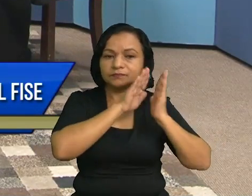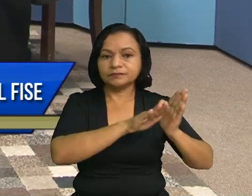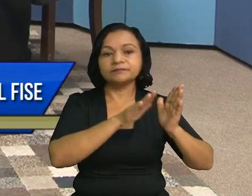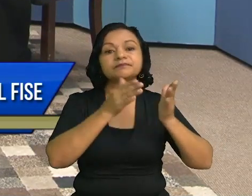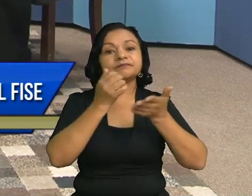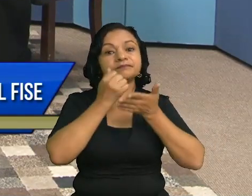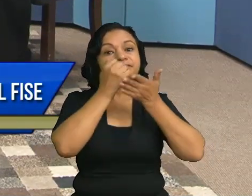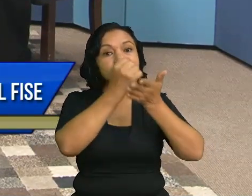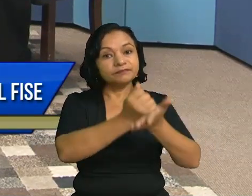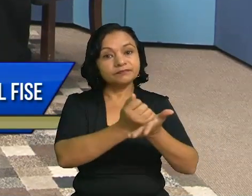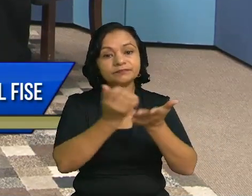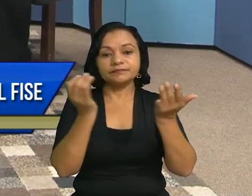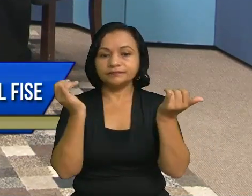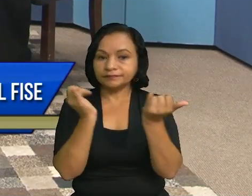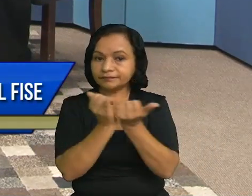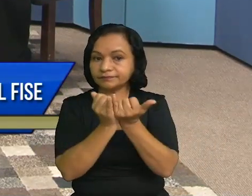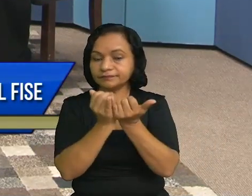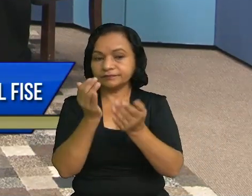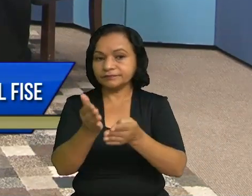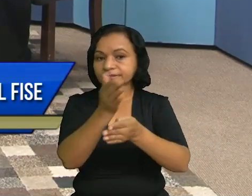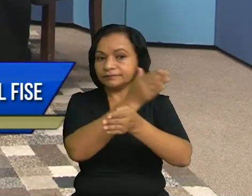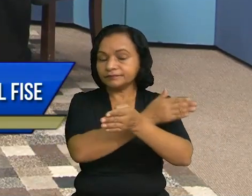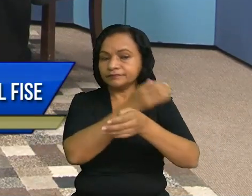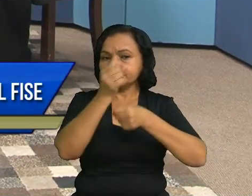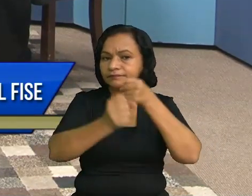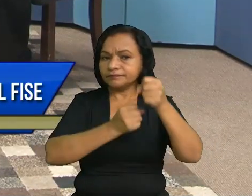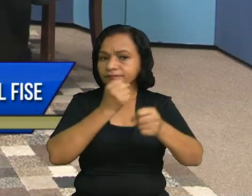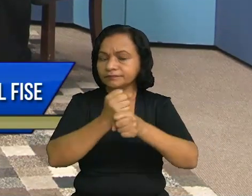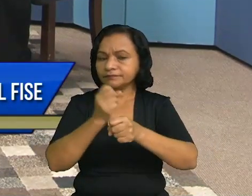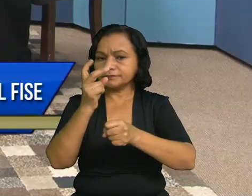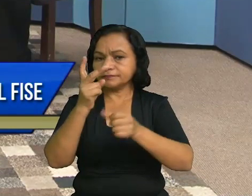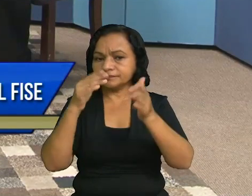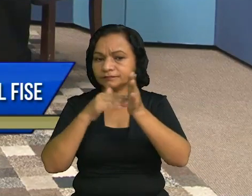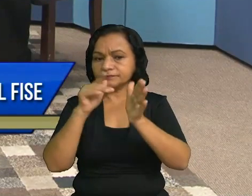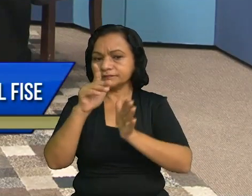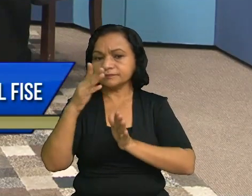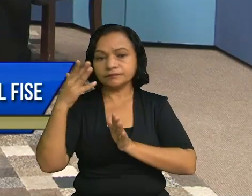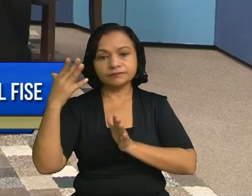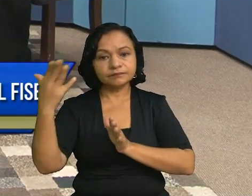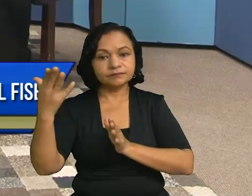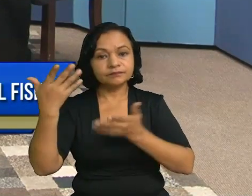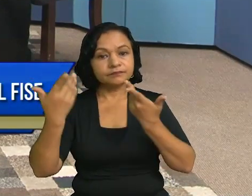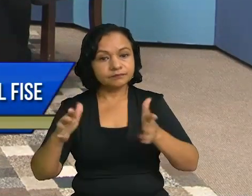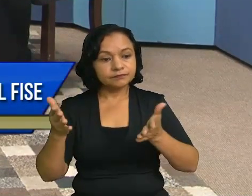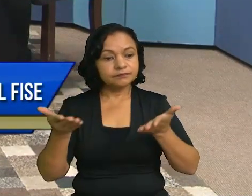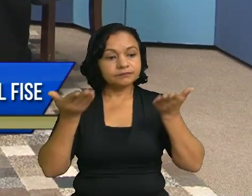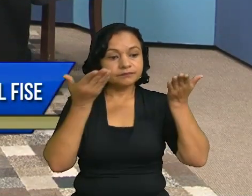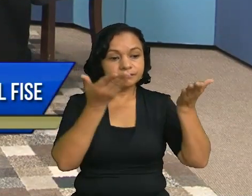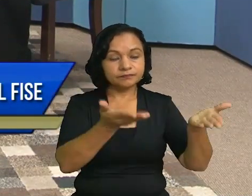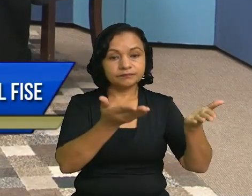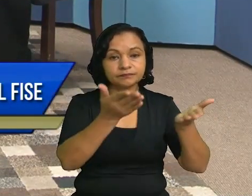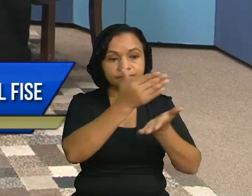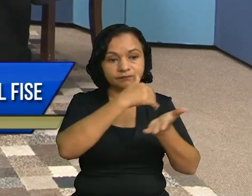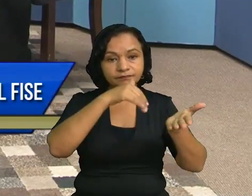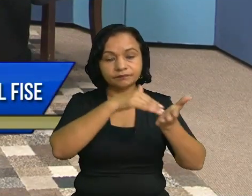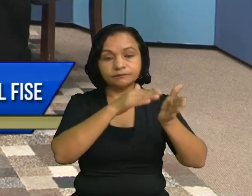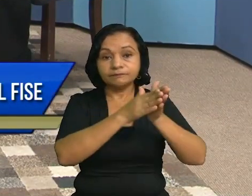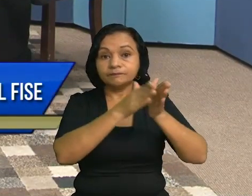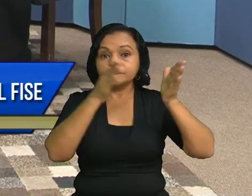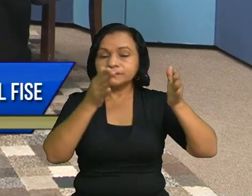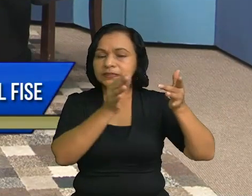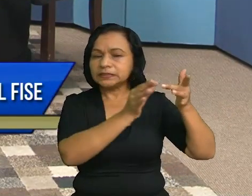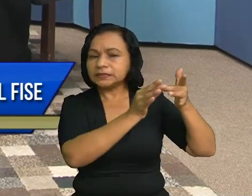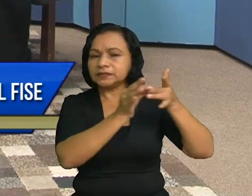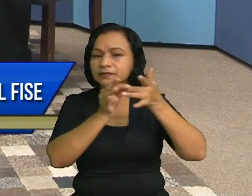teníamos anteriormente el año pasado también se había entregado otro centro grande importante